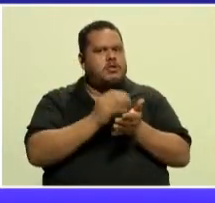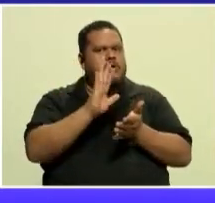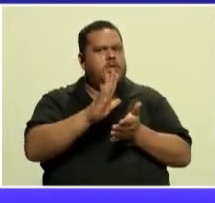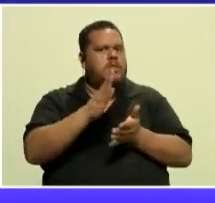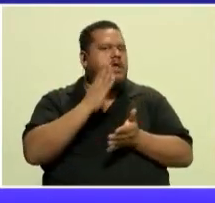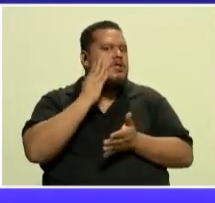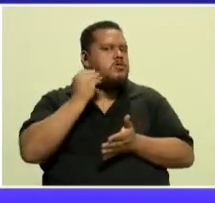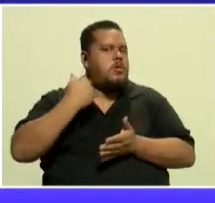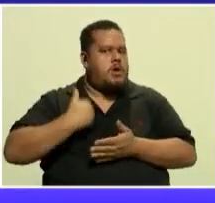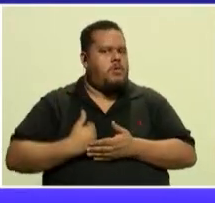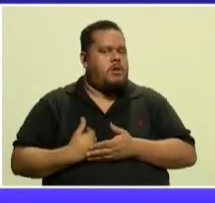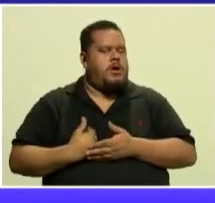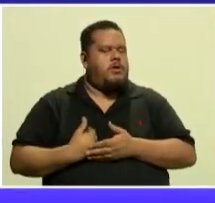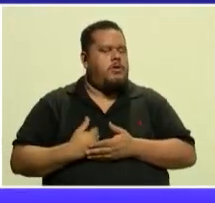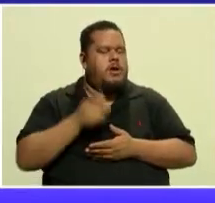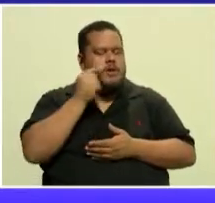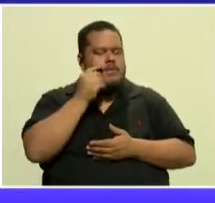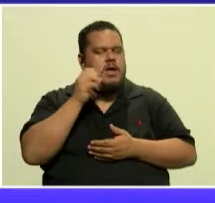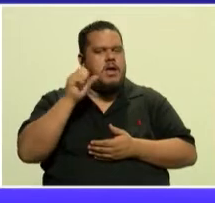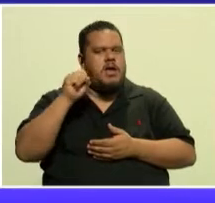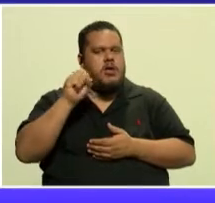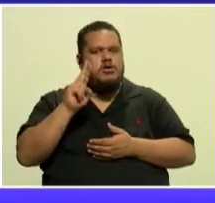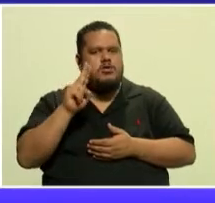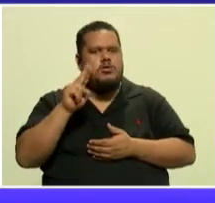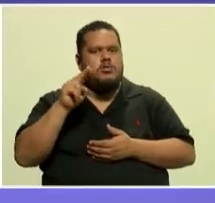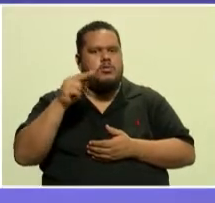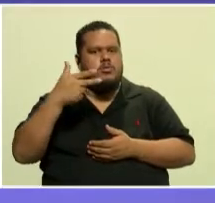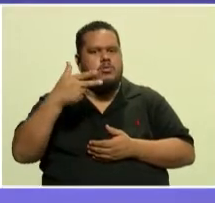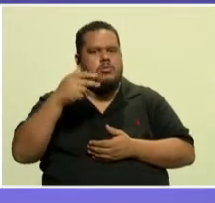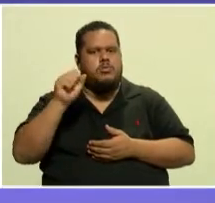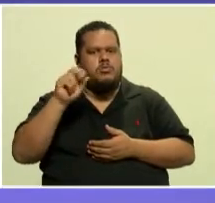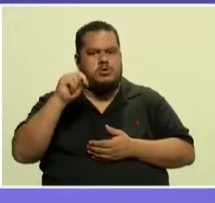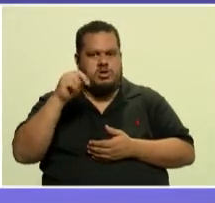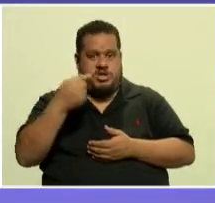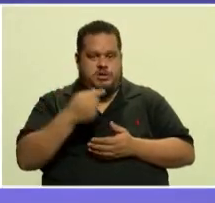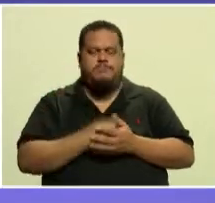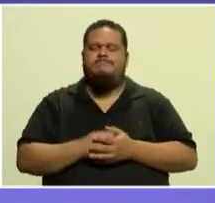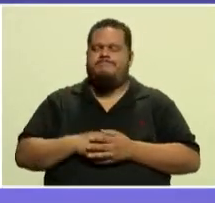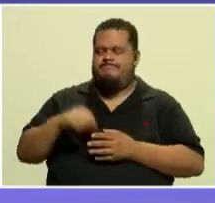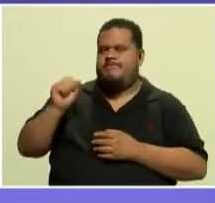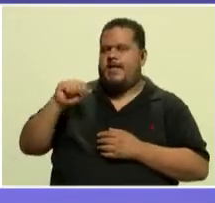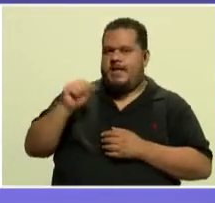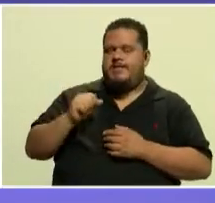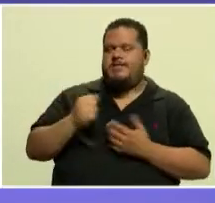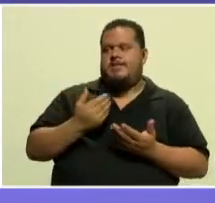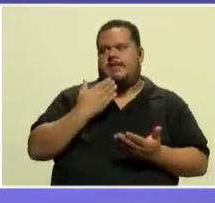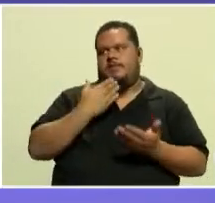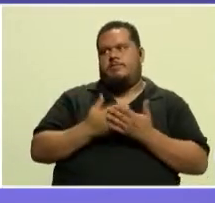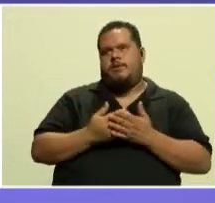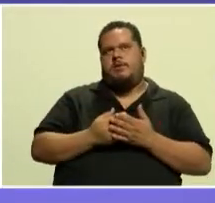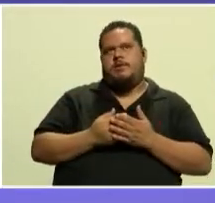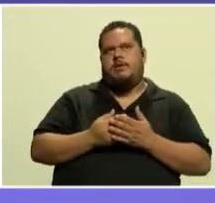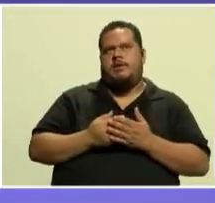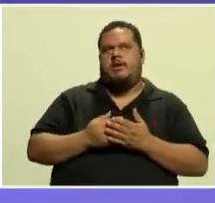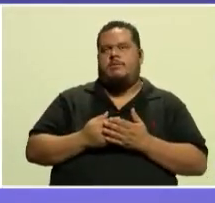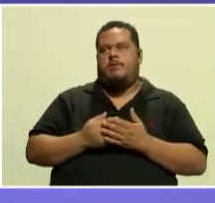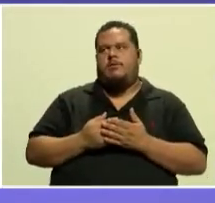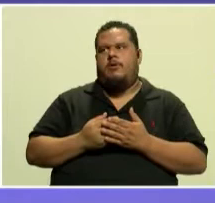abuelo, a ver si lo digo bien, Su Shen. Sí, mi abuelo, bueno, la pronunciación de mandarín es Xu